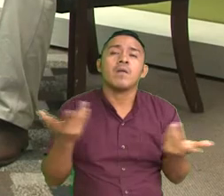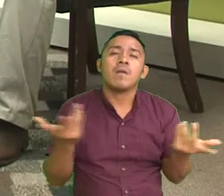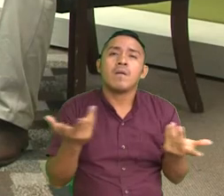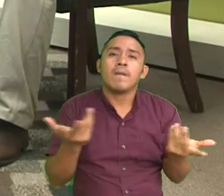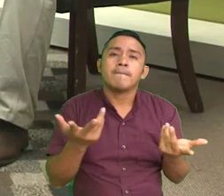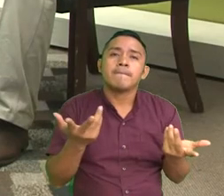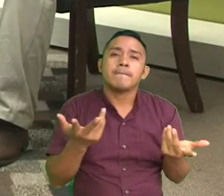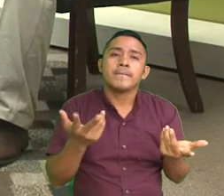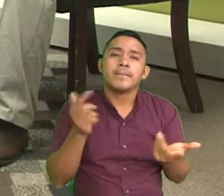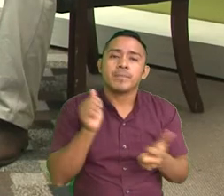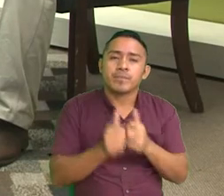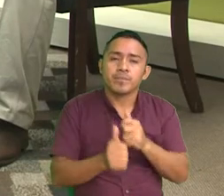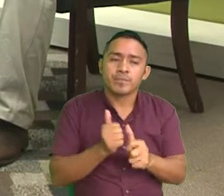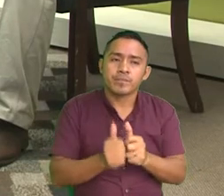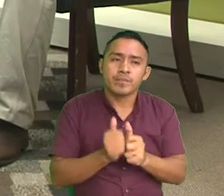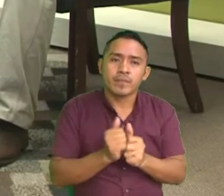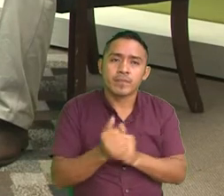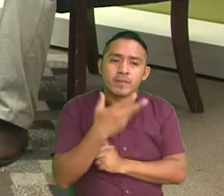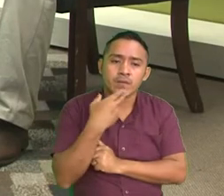la adolescencia, doctor,